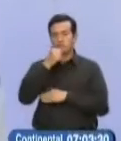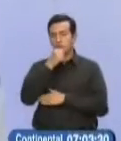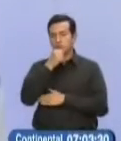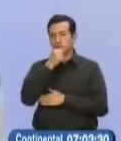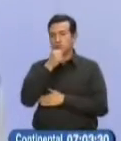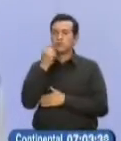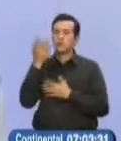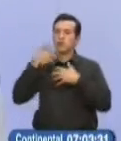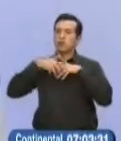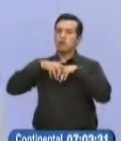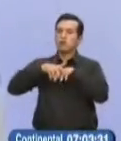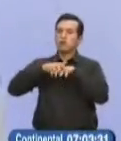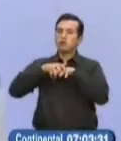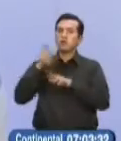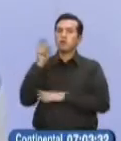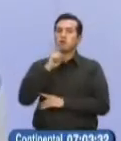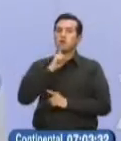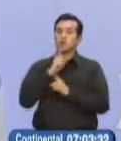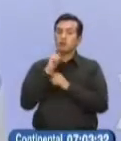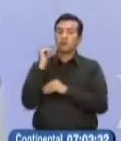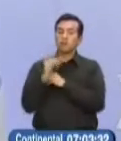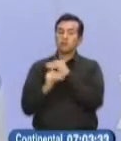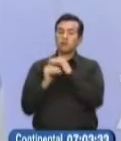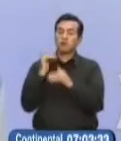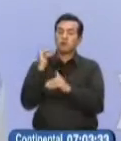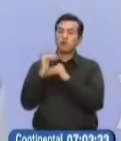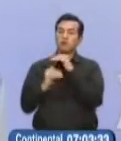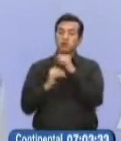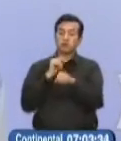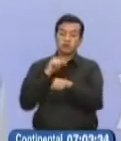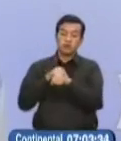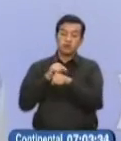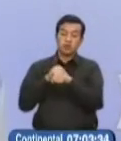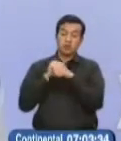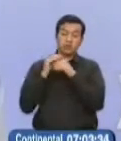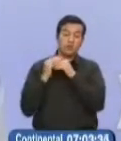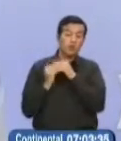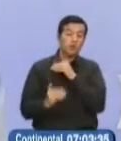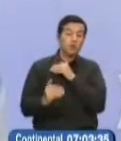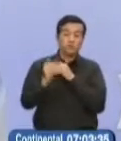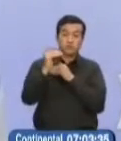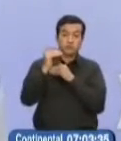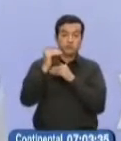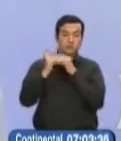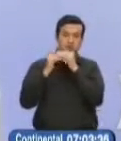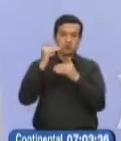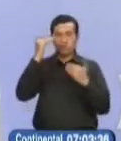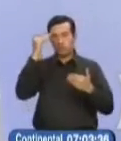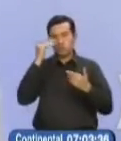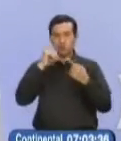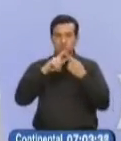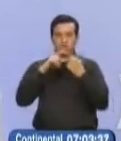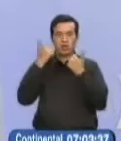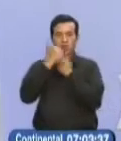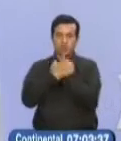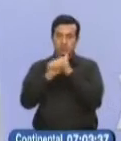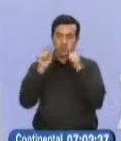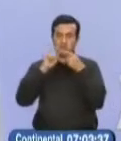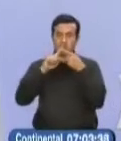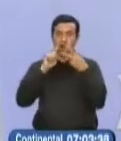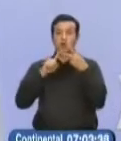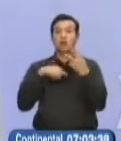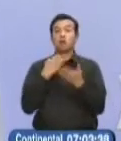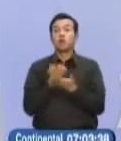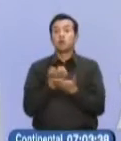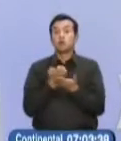entrevista, la integración debe ser vista como un proceso de mediano y largo plazo, un proceso político. Hemos hablado de la autonomía, es la parte política, la parte